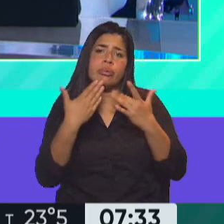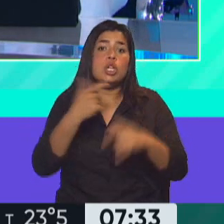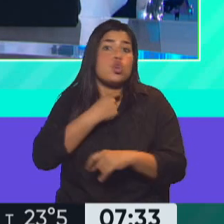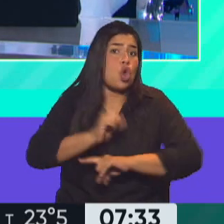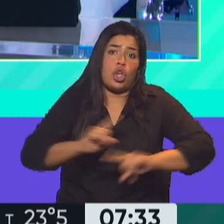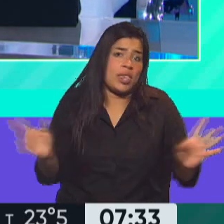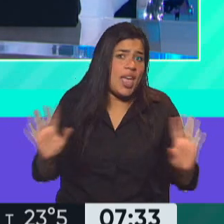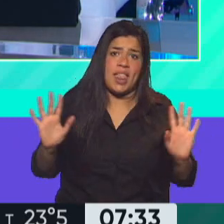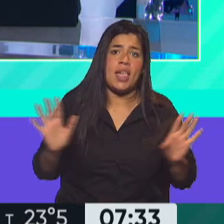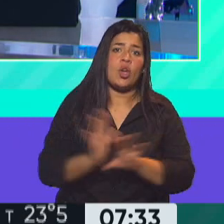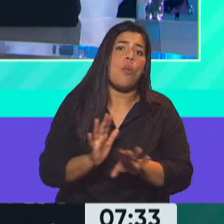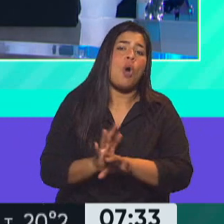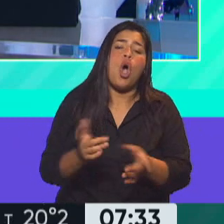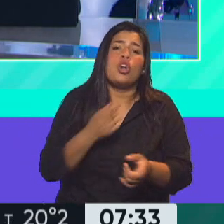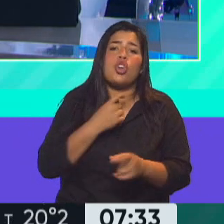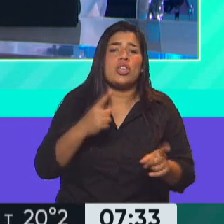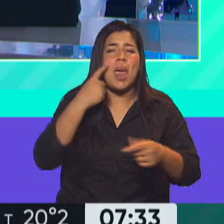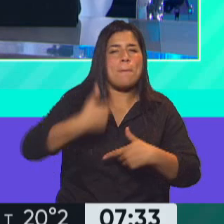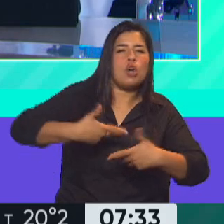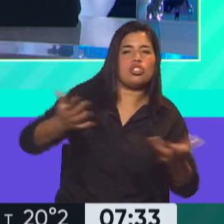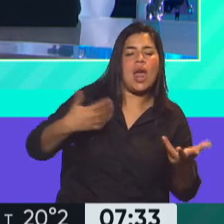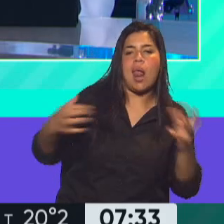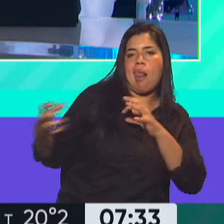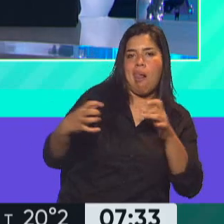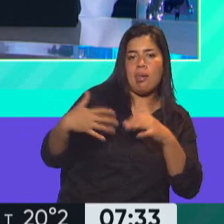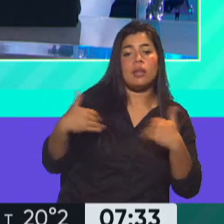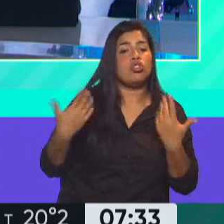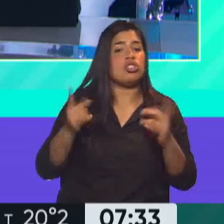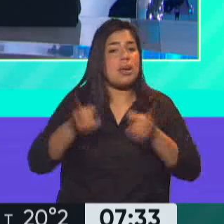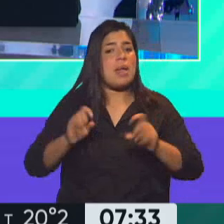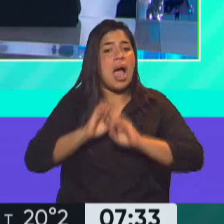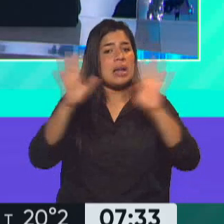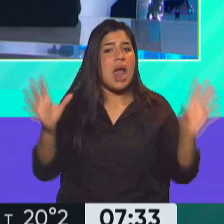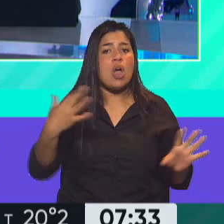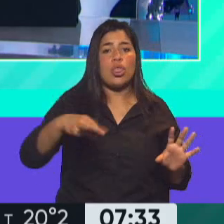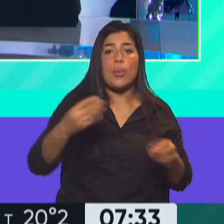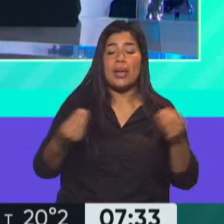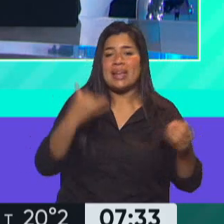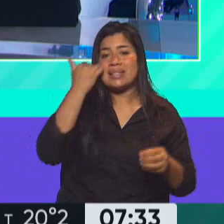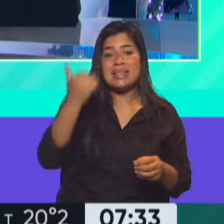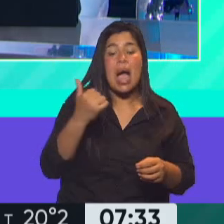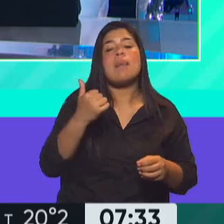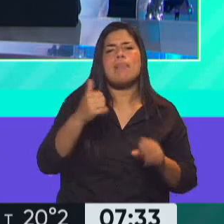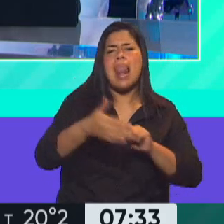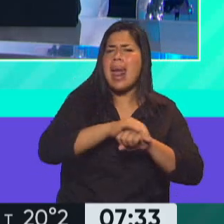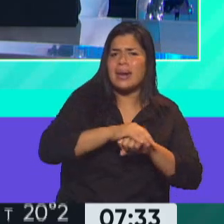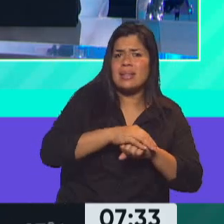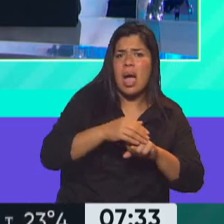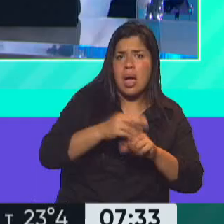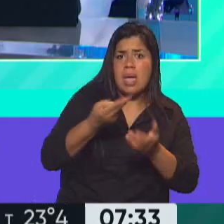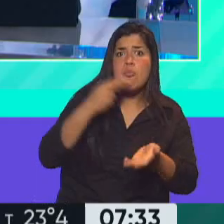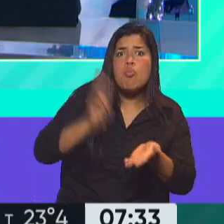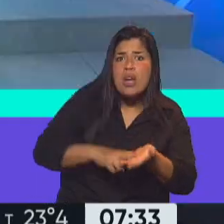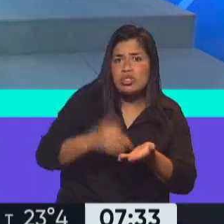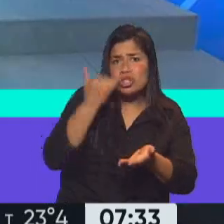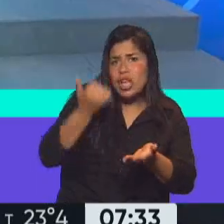con todas las jurisdicciones en materia fiscal. Y por otro lado, hay que aclarar que Horacio Rodríguez Larreta ya ha aumentado los impuestos en la ciudad de Buenos Aires. Te voy a